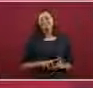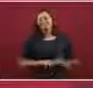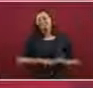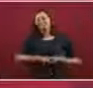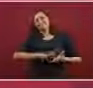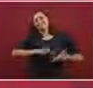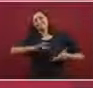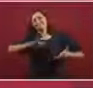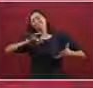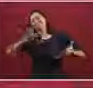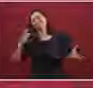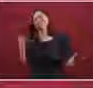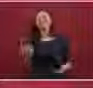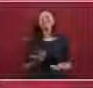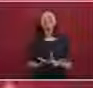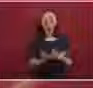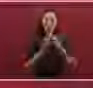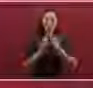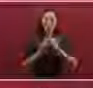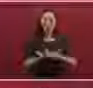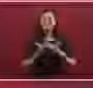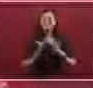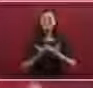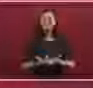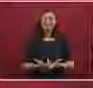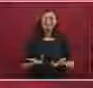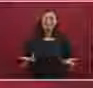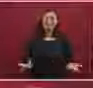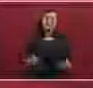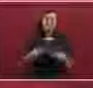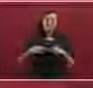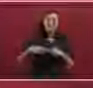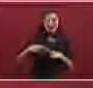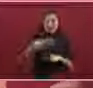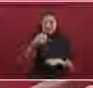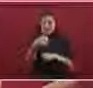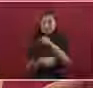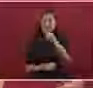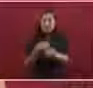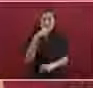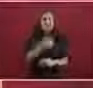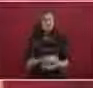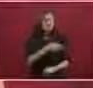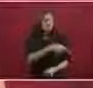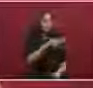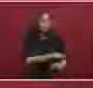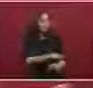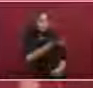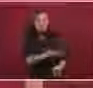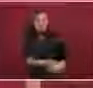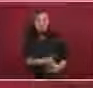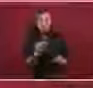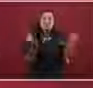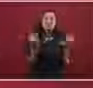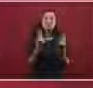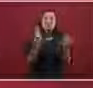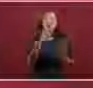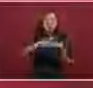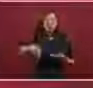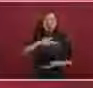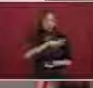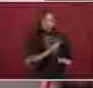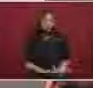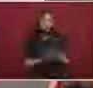en exceso. O sea, vamos a terminar los 6 años y no vamos a comprar. O sea, y